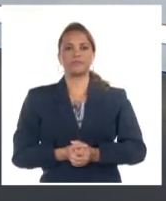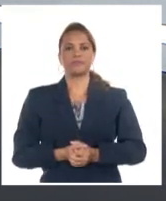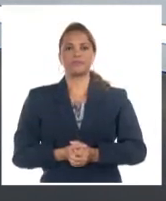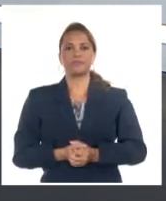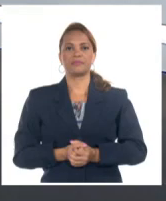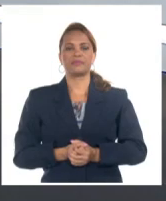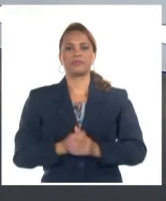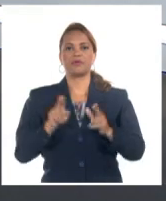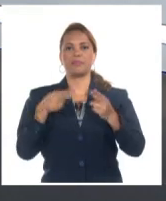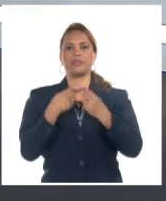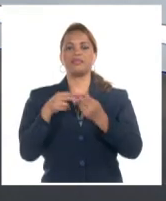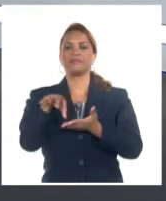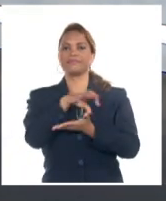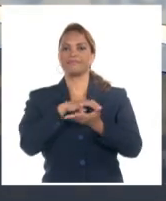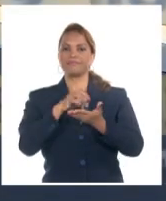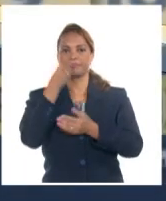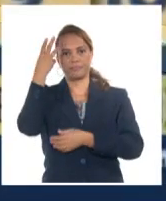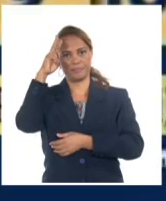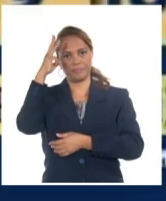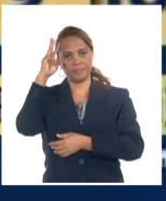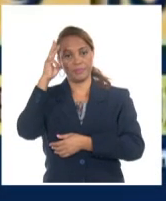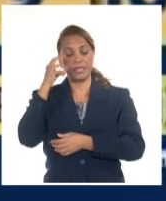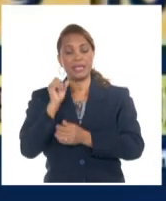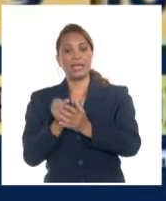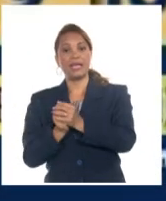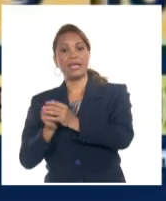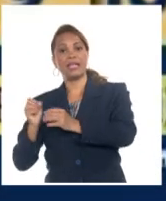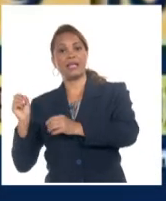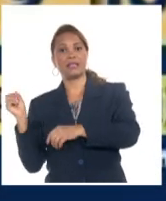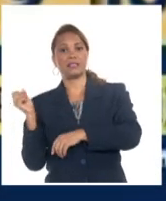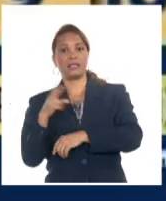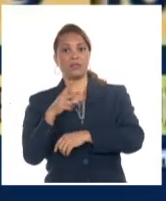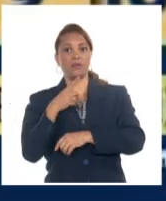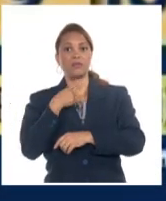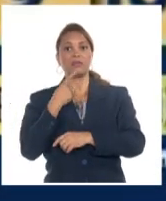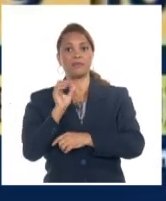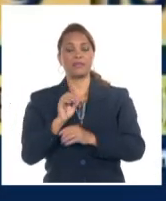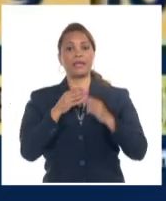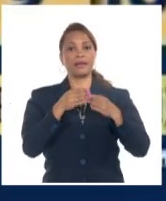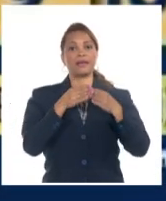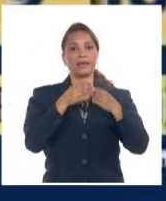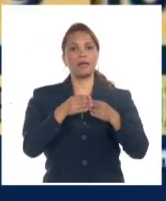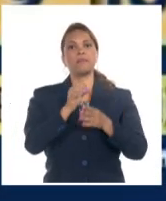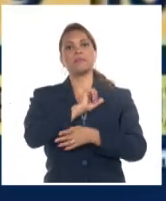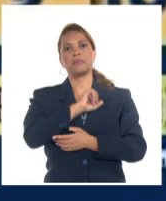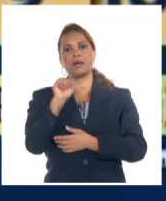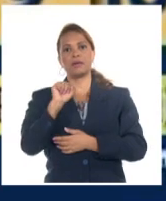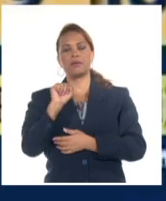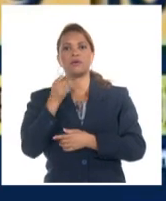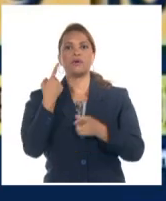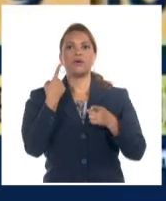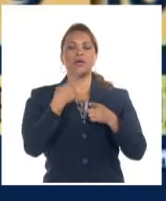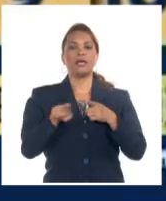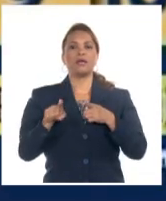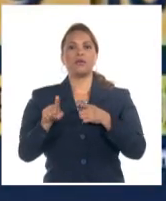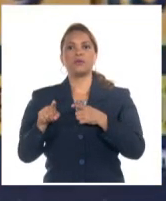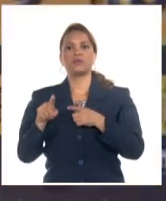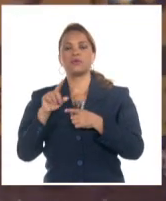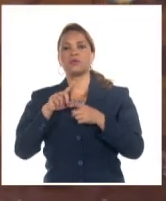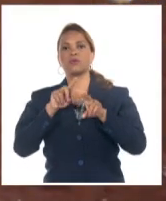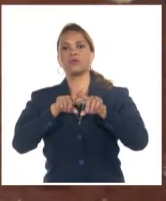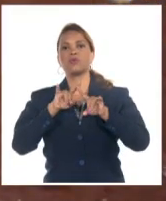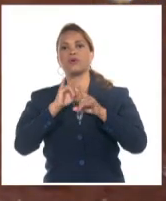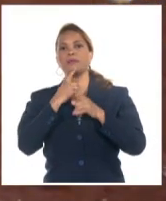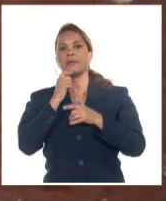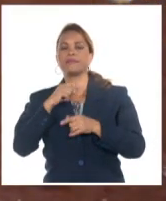México. Comentamos además que el lanzador de los Leones, César Valdés, ganó el choque, mientras que Wilber Reina cargó con la